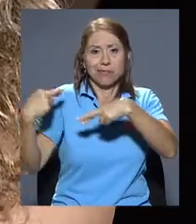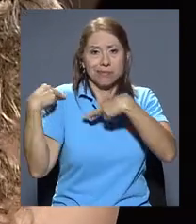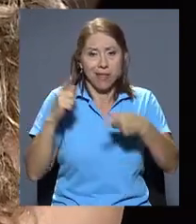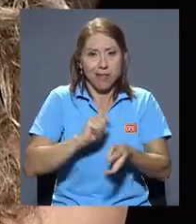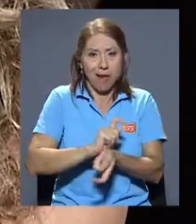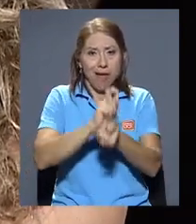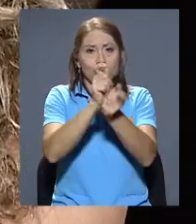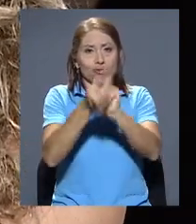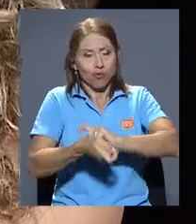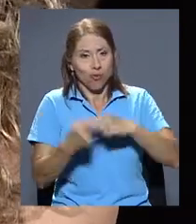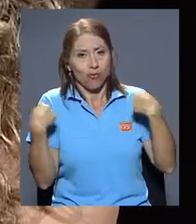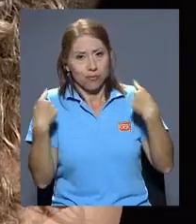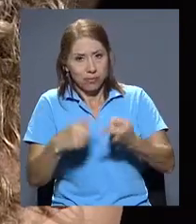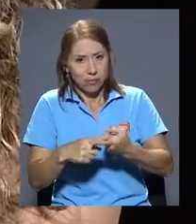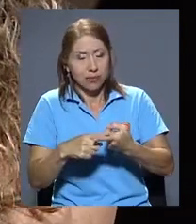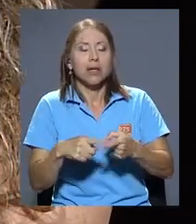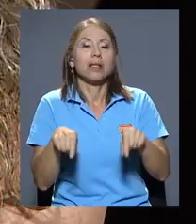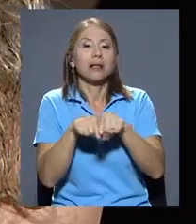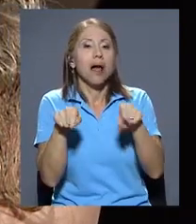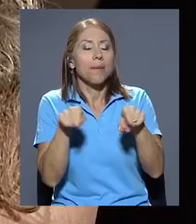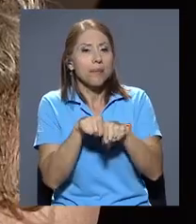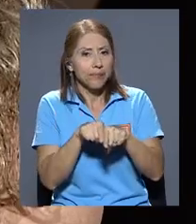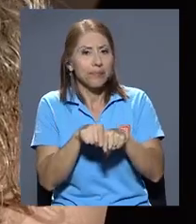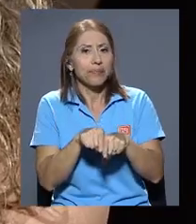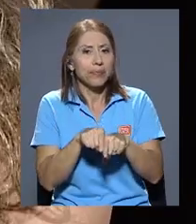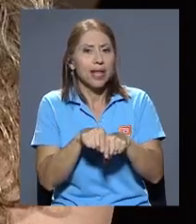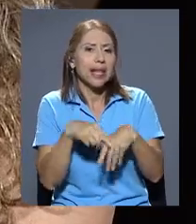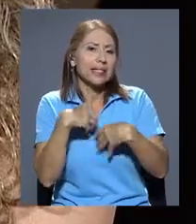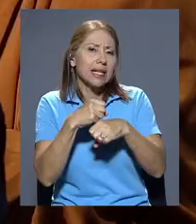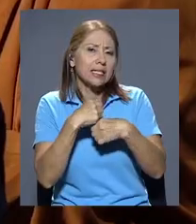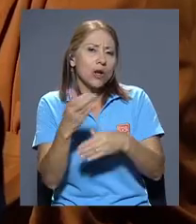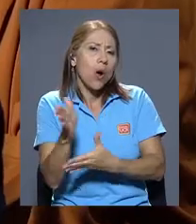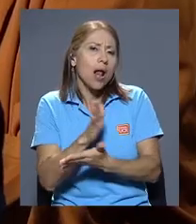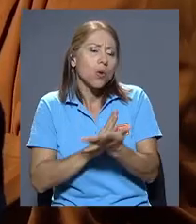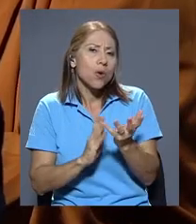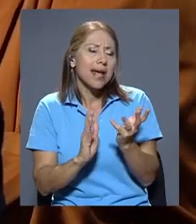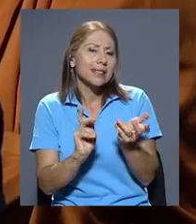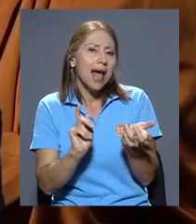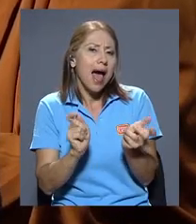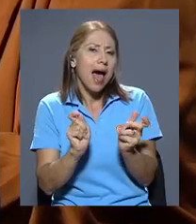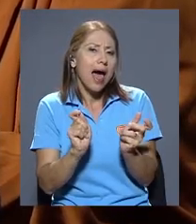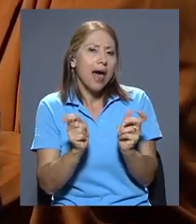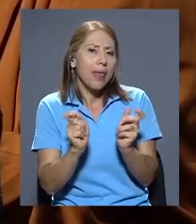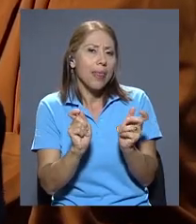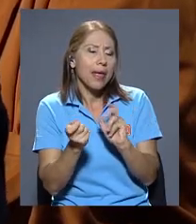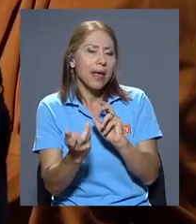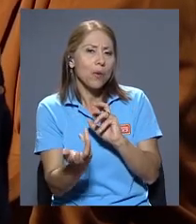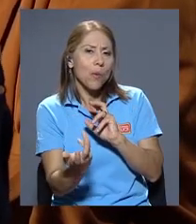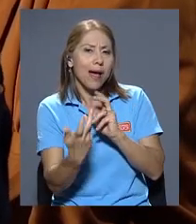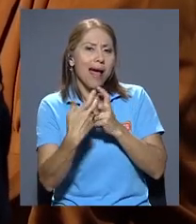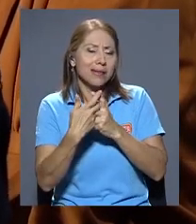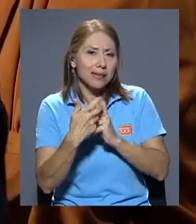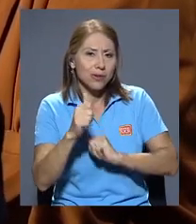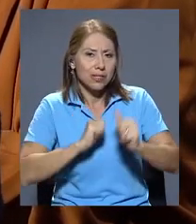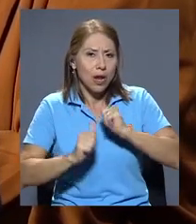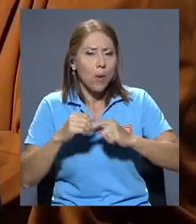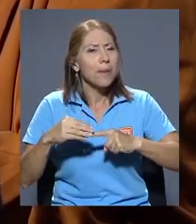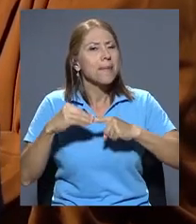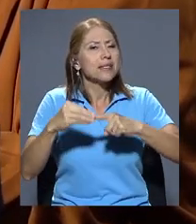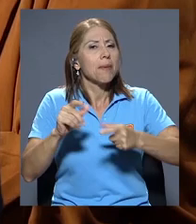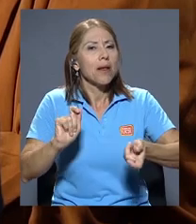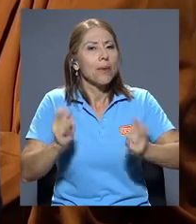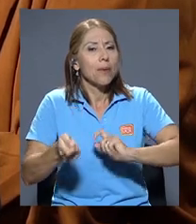Y también se le hicieron algunas adecuaciones a la obra. La principal sería que en la obra